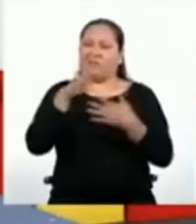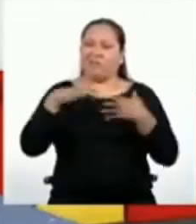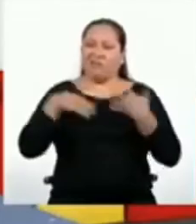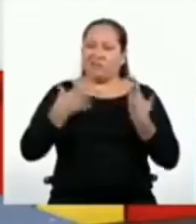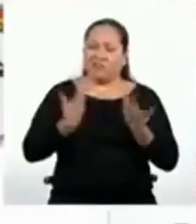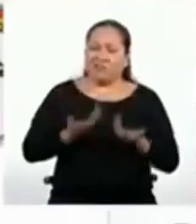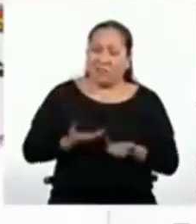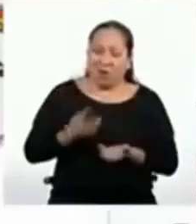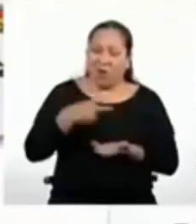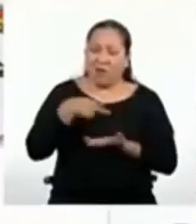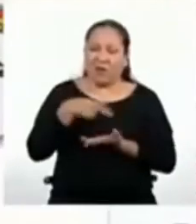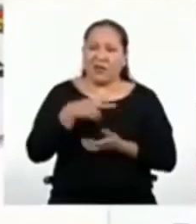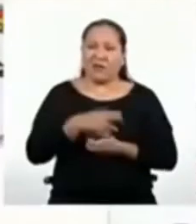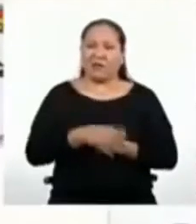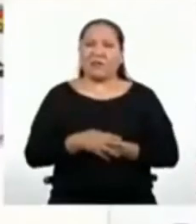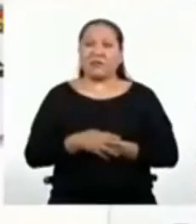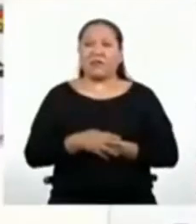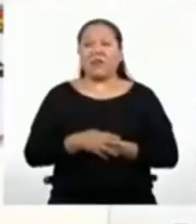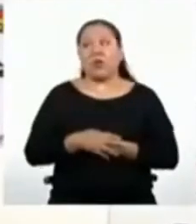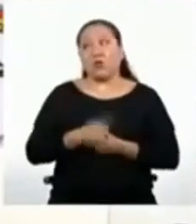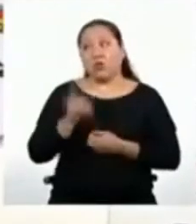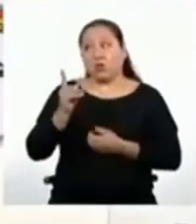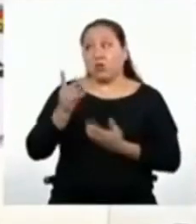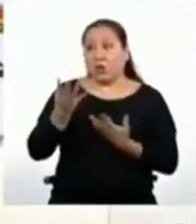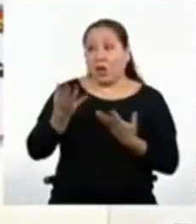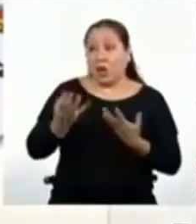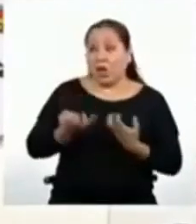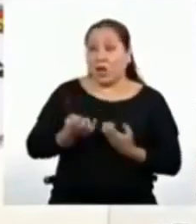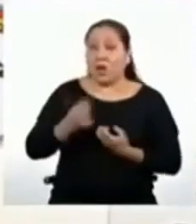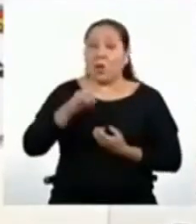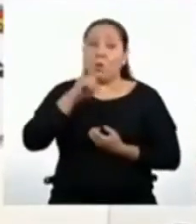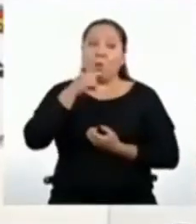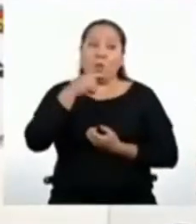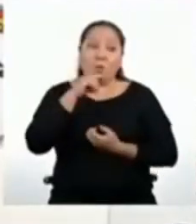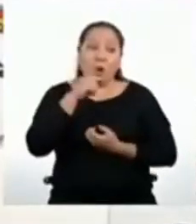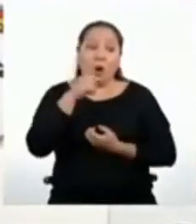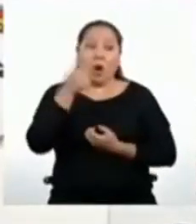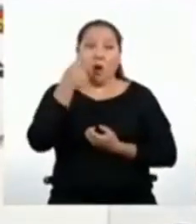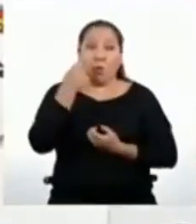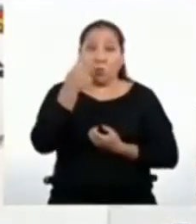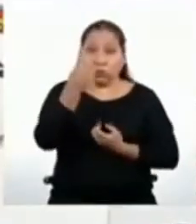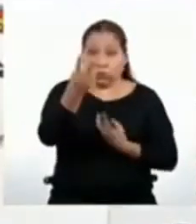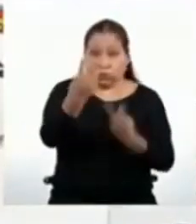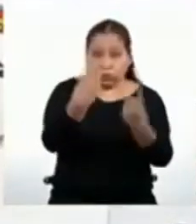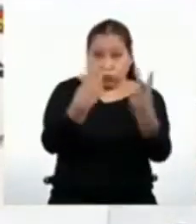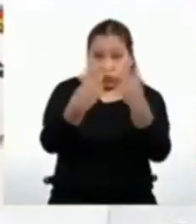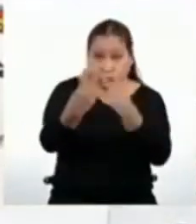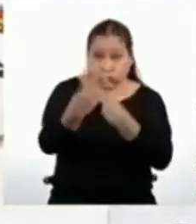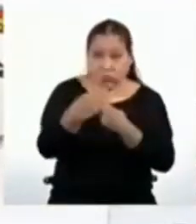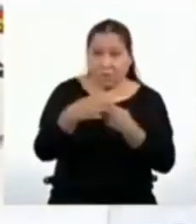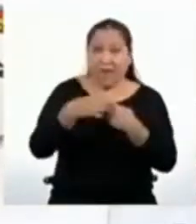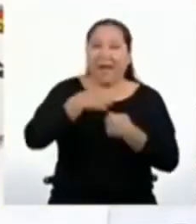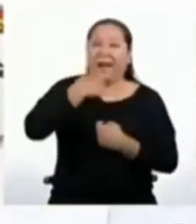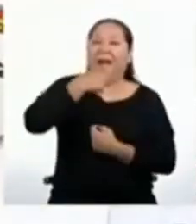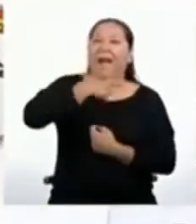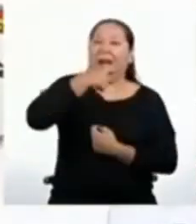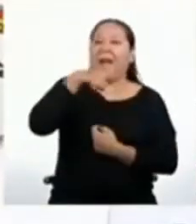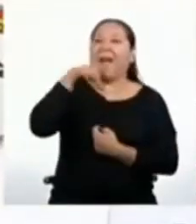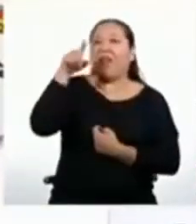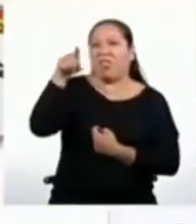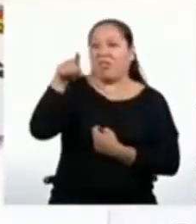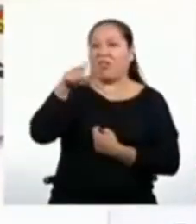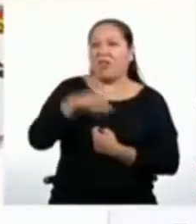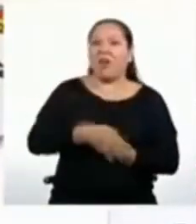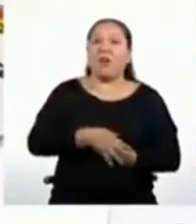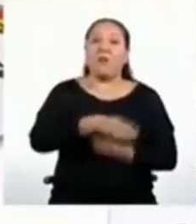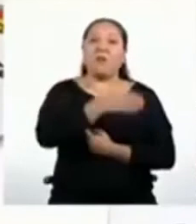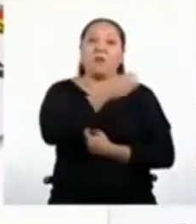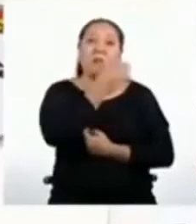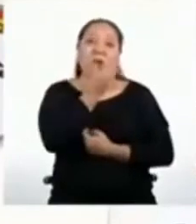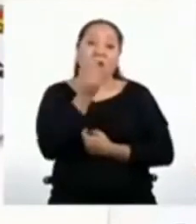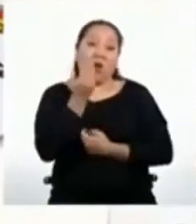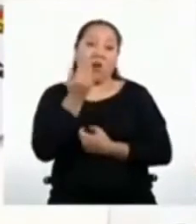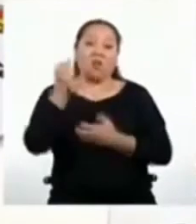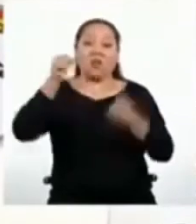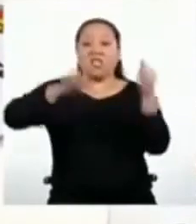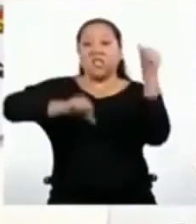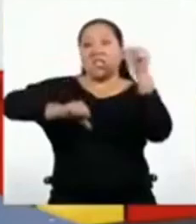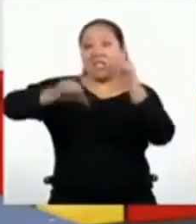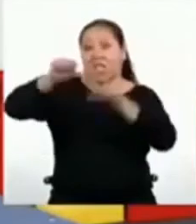funcionaría. Si quieres que las chicas y chicos en sus casas se rían de ti, mejor que sea conciencia, ¿no?